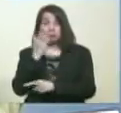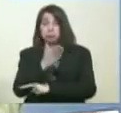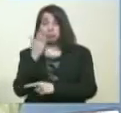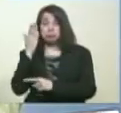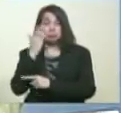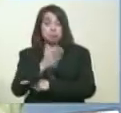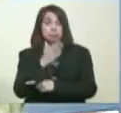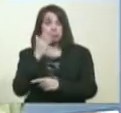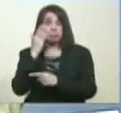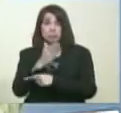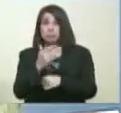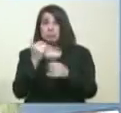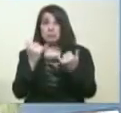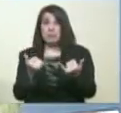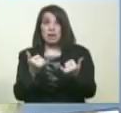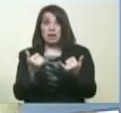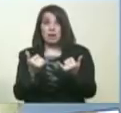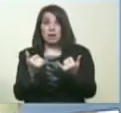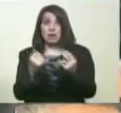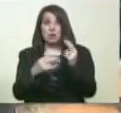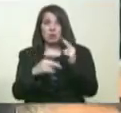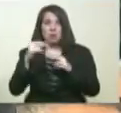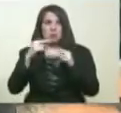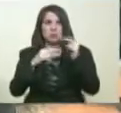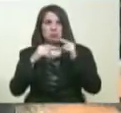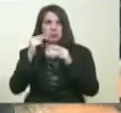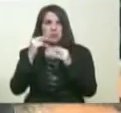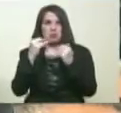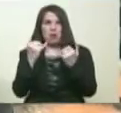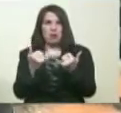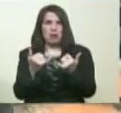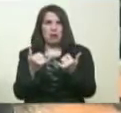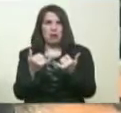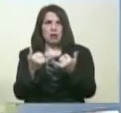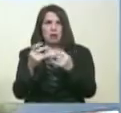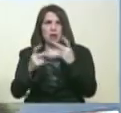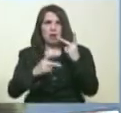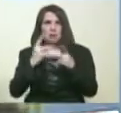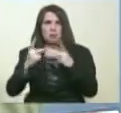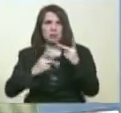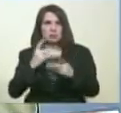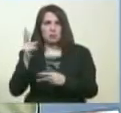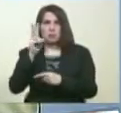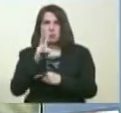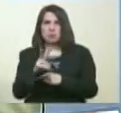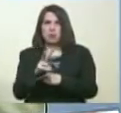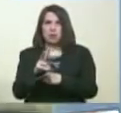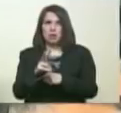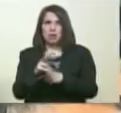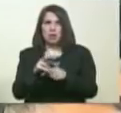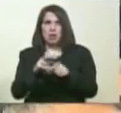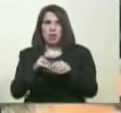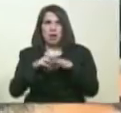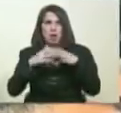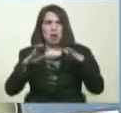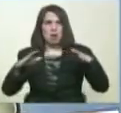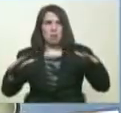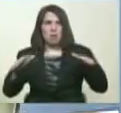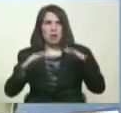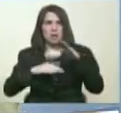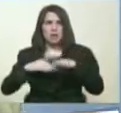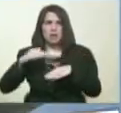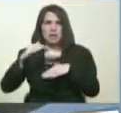liderazgo, construyendo allí la gran producción venezolana en los mares y en los ríos. Para poner